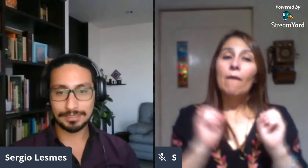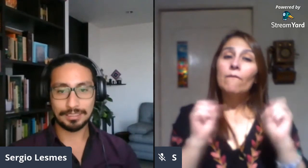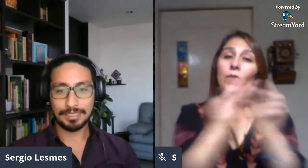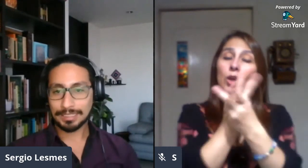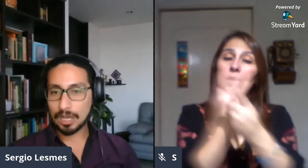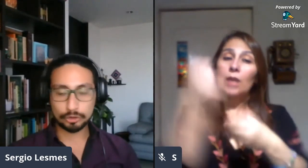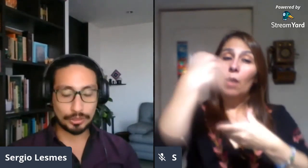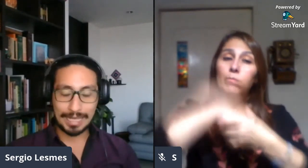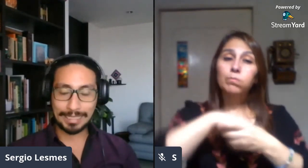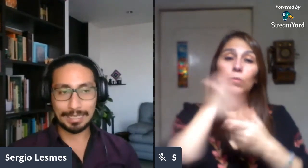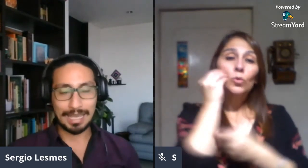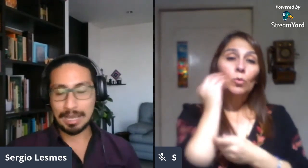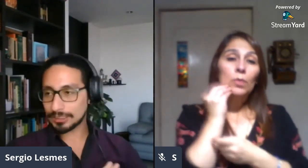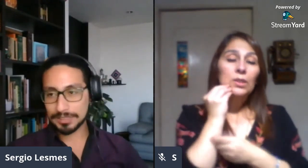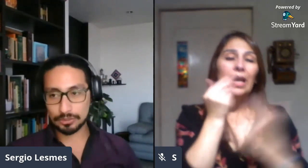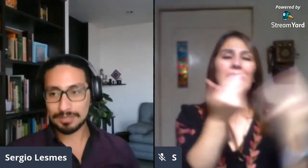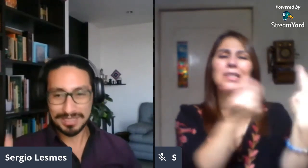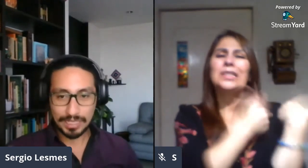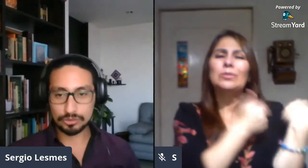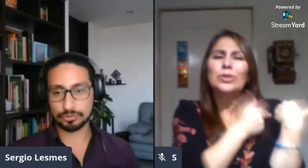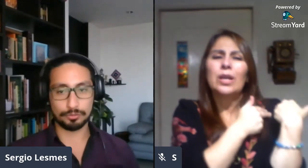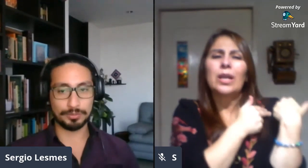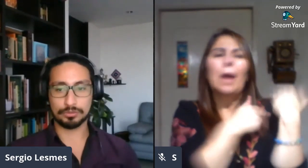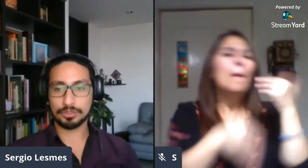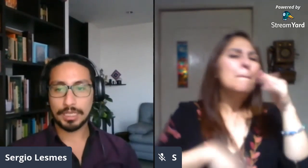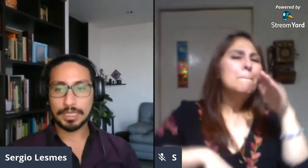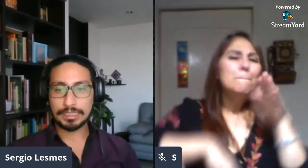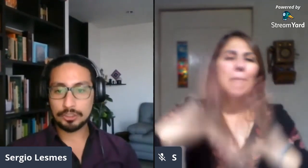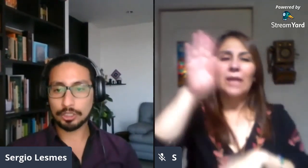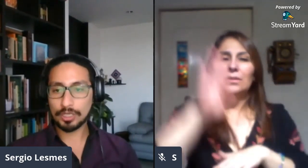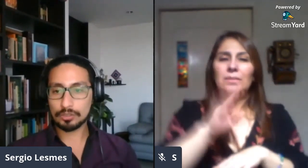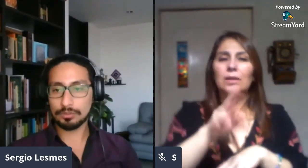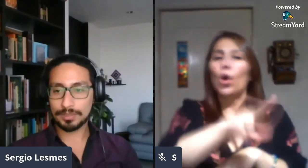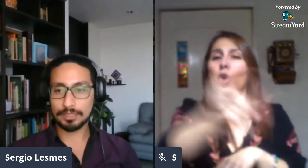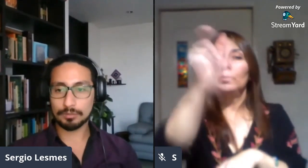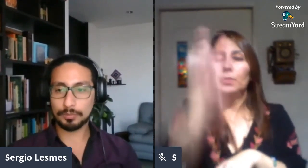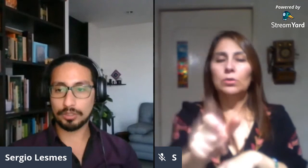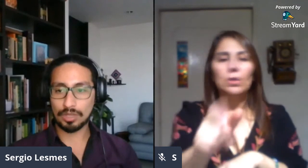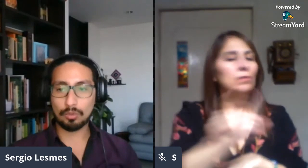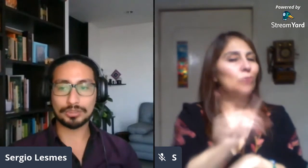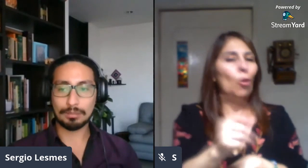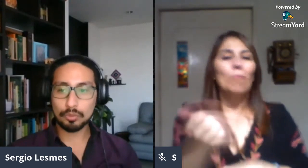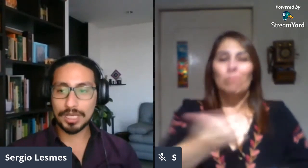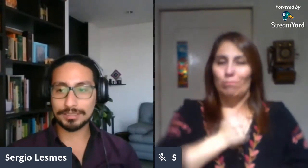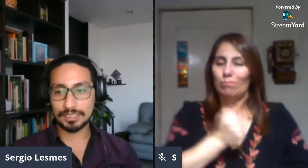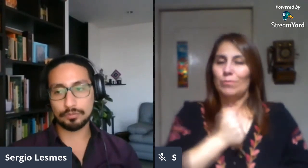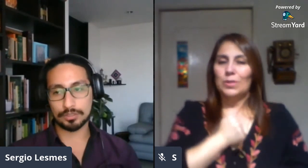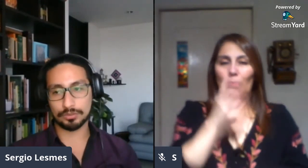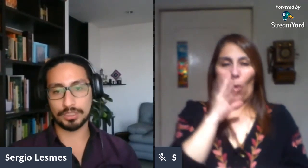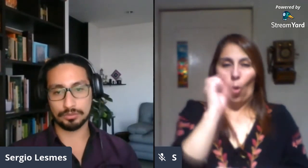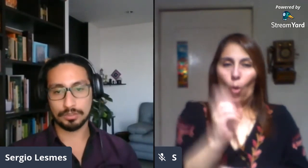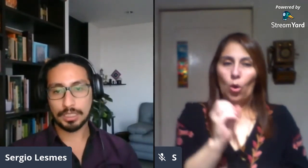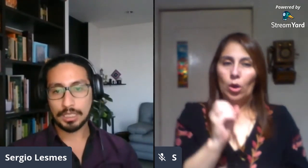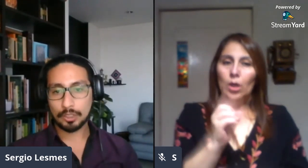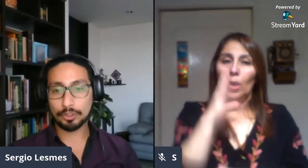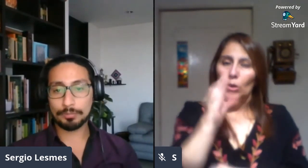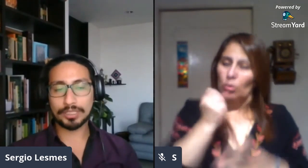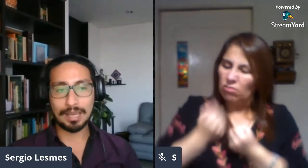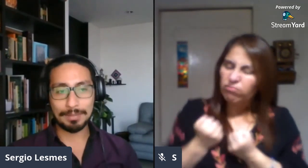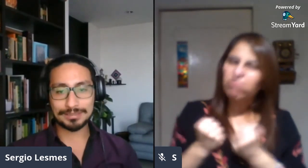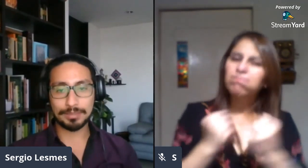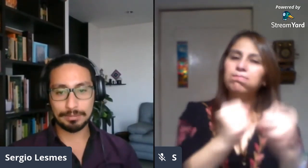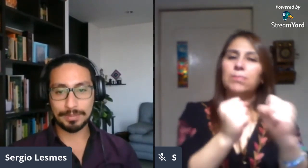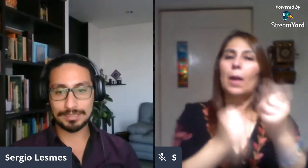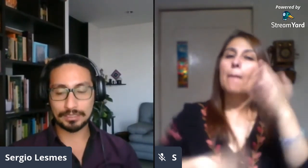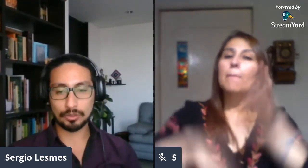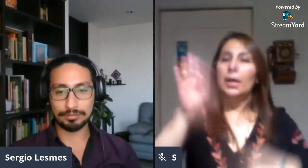más que a otras personas, más que a nosotros mismos. Y yo creo que los hombres debemos poner una cuota muy alta de esfuerzo en ello. Lo digo porque